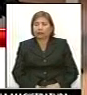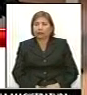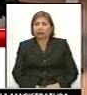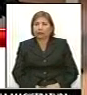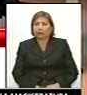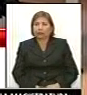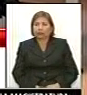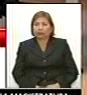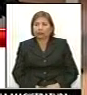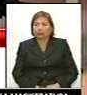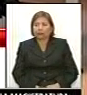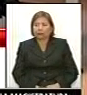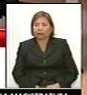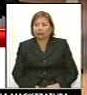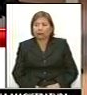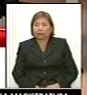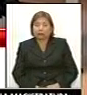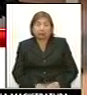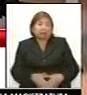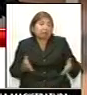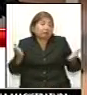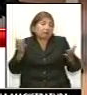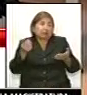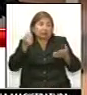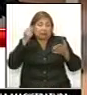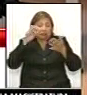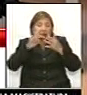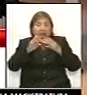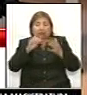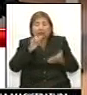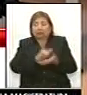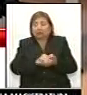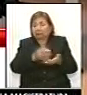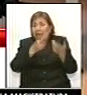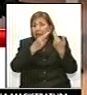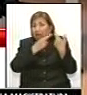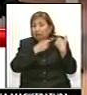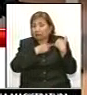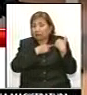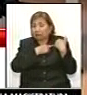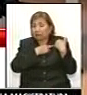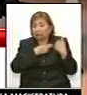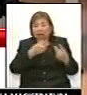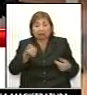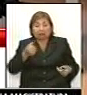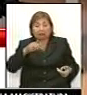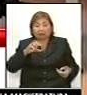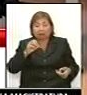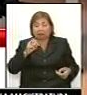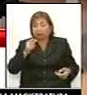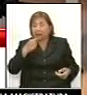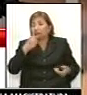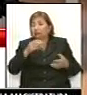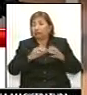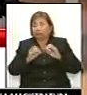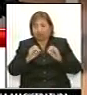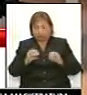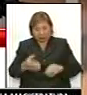y ¿cómo se llama? Y era un apóstol, o sea, uno de los que se encargaba del apostolado vocacional en el sodalicio.